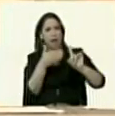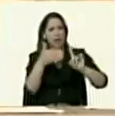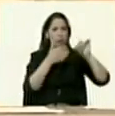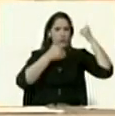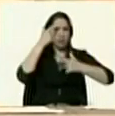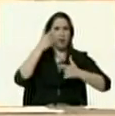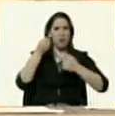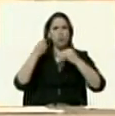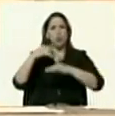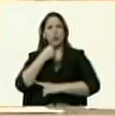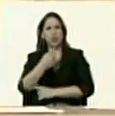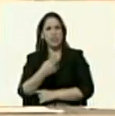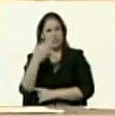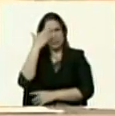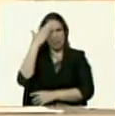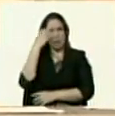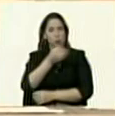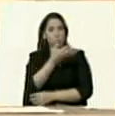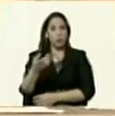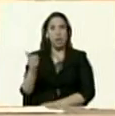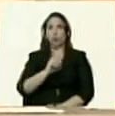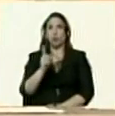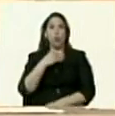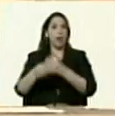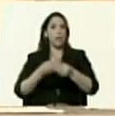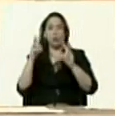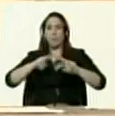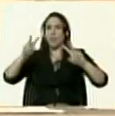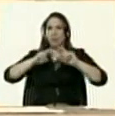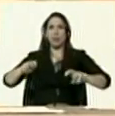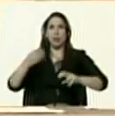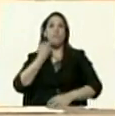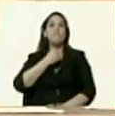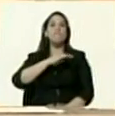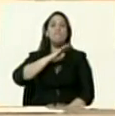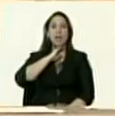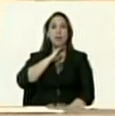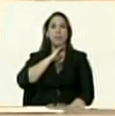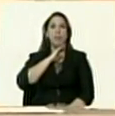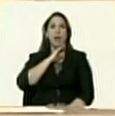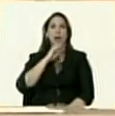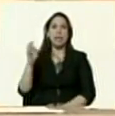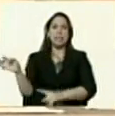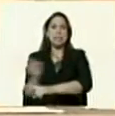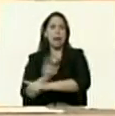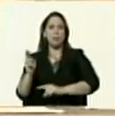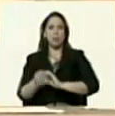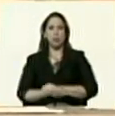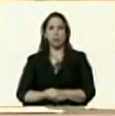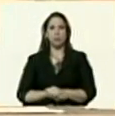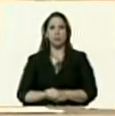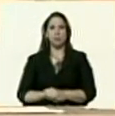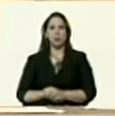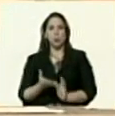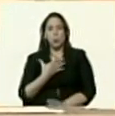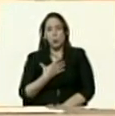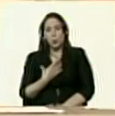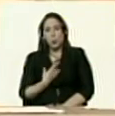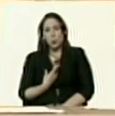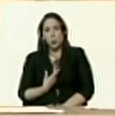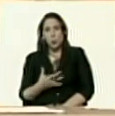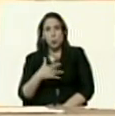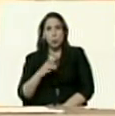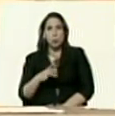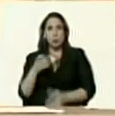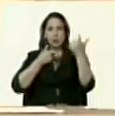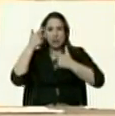Muchos dicen, ¿saben ustedes? No hemos hecho esa investigación, que la enfermedad repentina y brutal que aquejó a